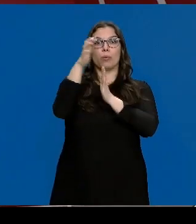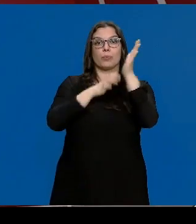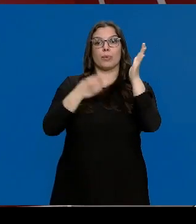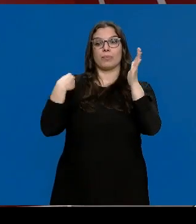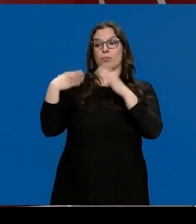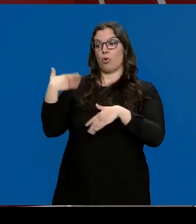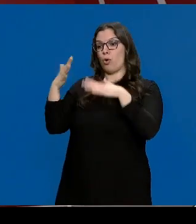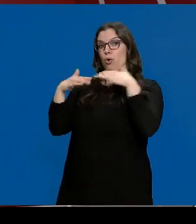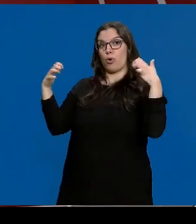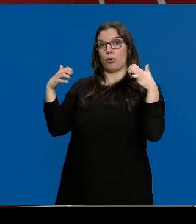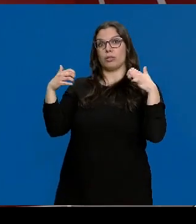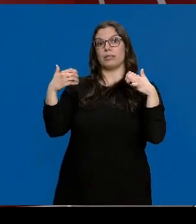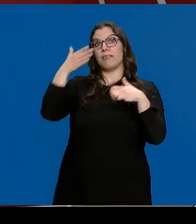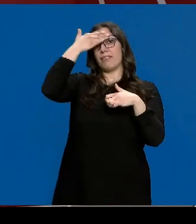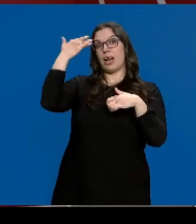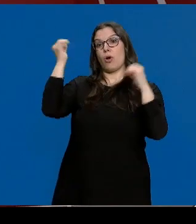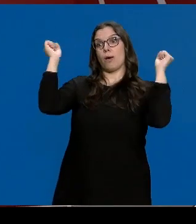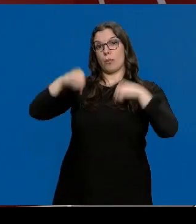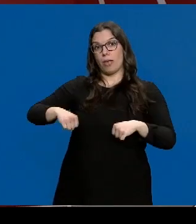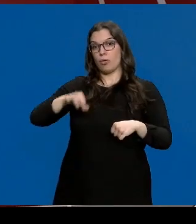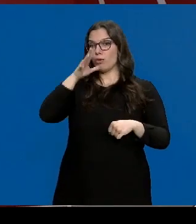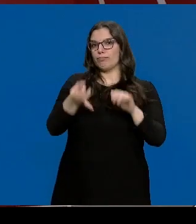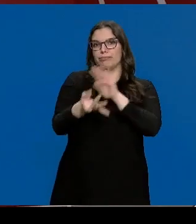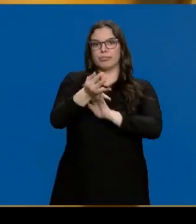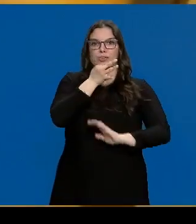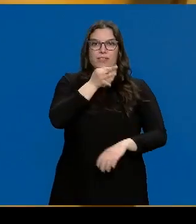Cortes aprobaron el pasado verano.